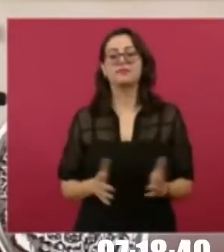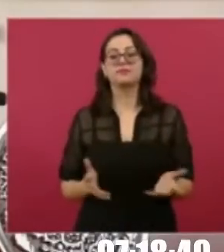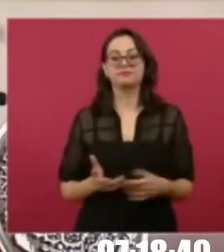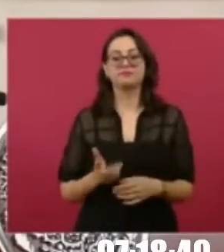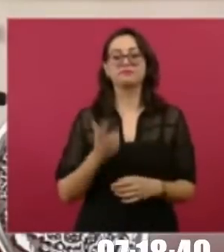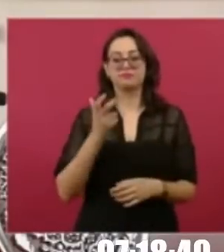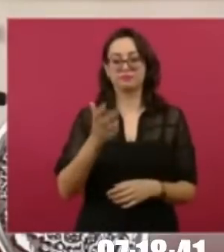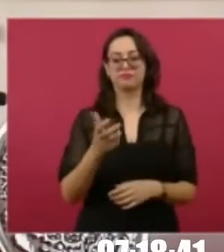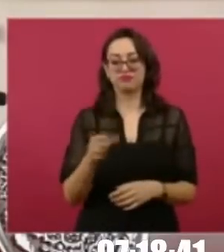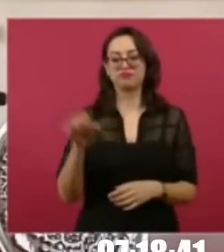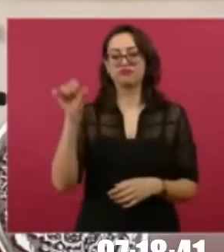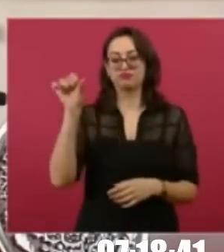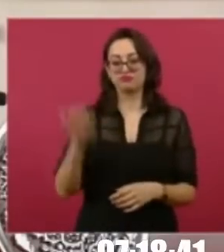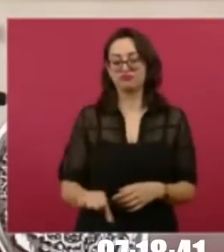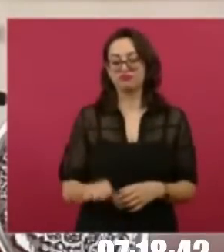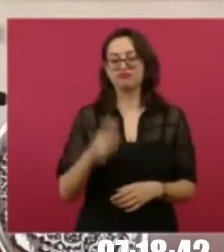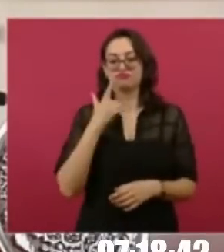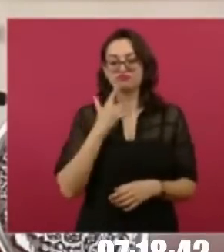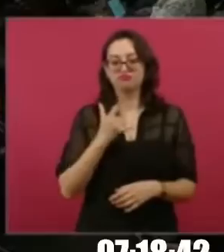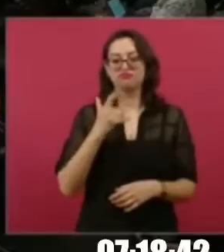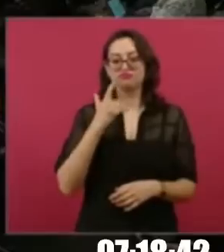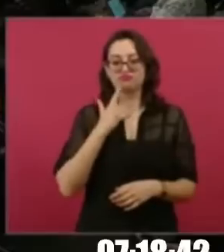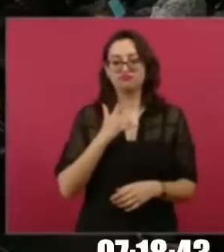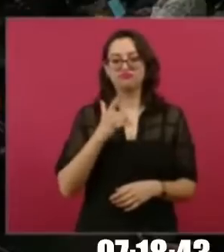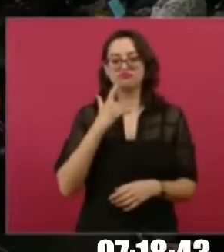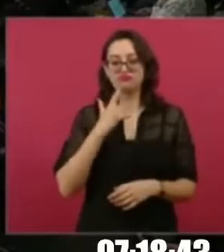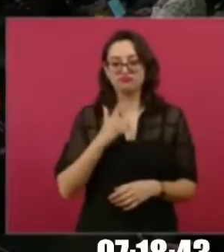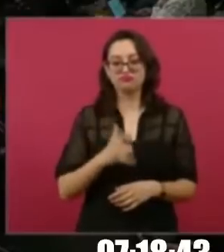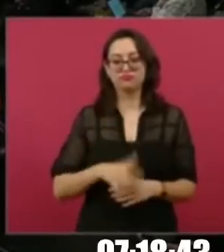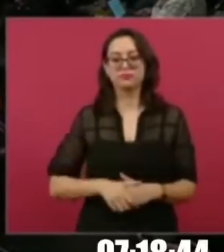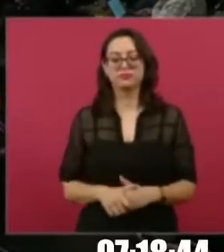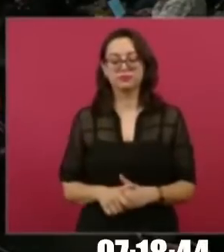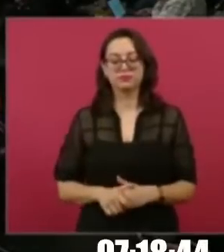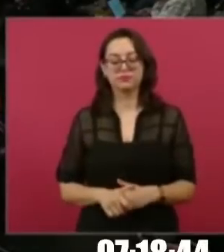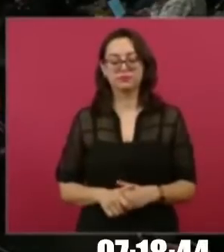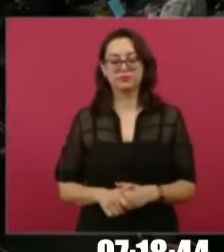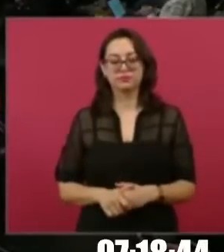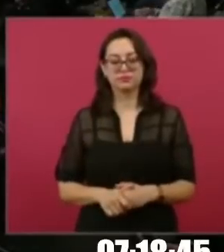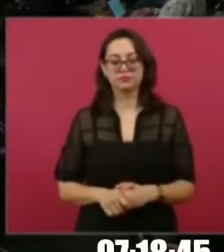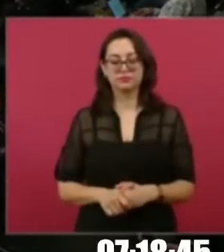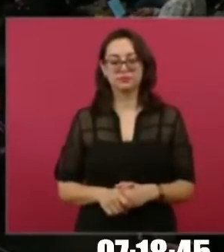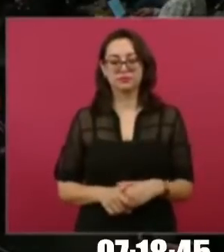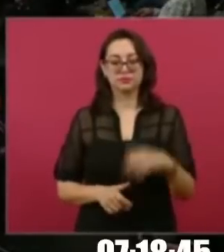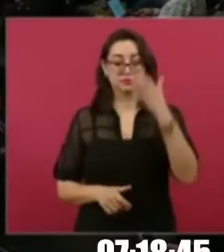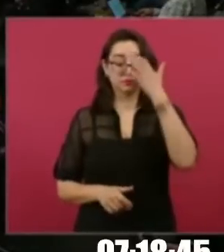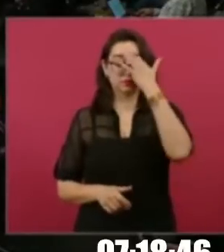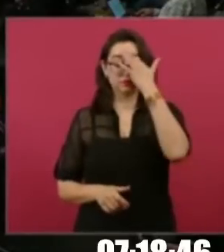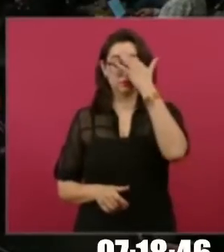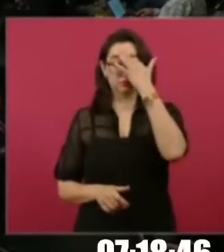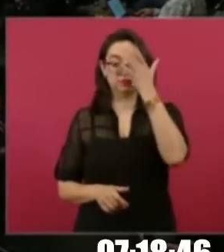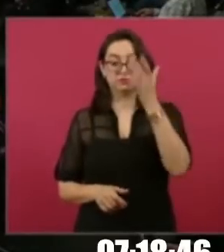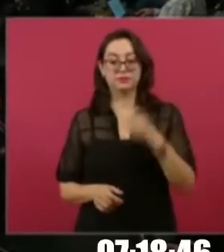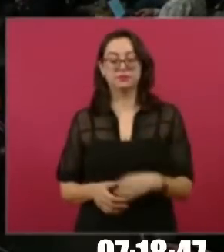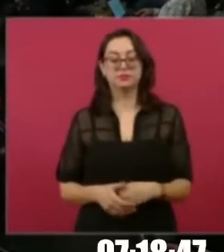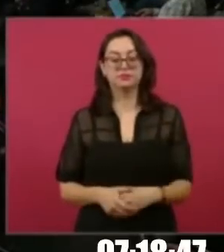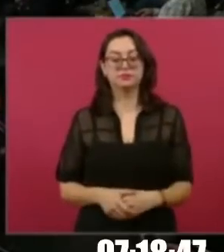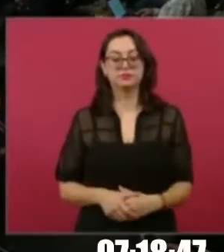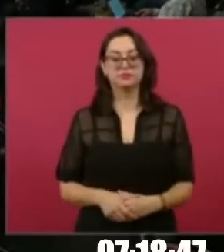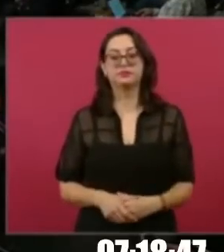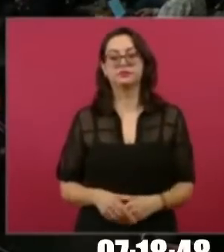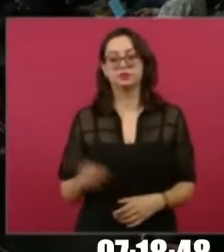lo que el día de hoy vamos a tratar ya de manera específica Zoe